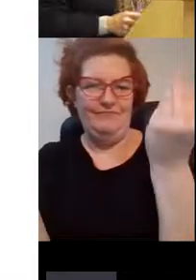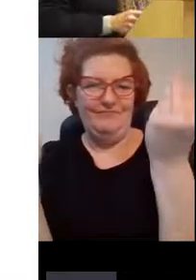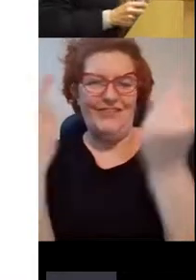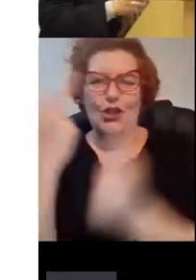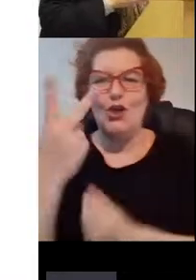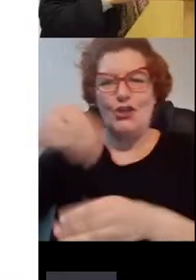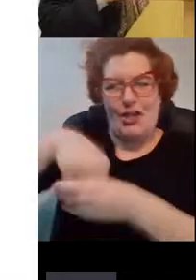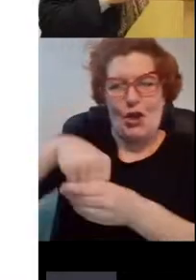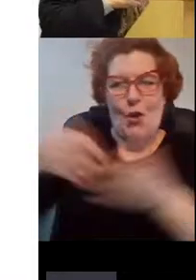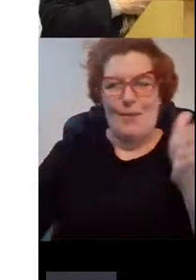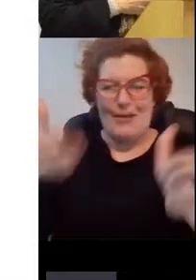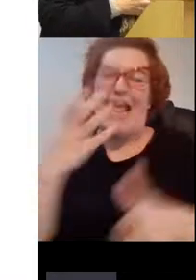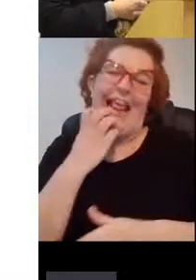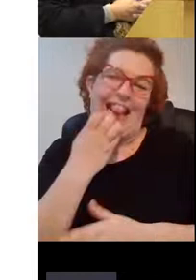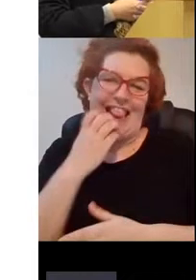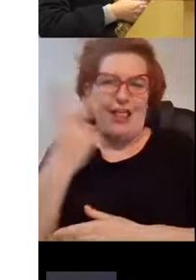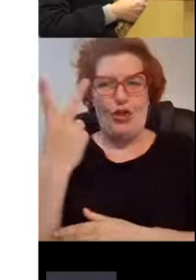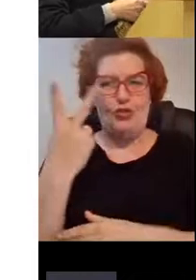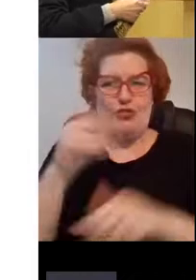que conviven